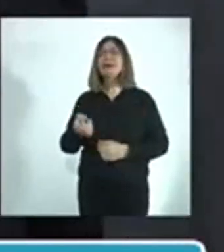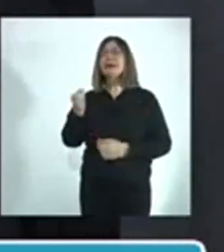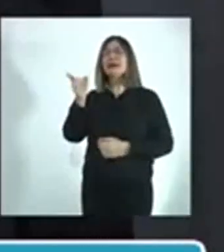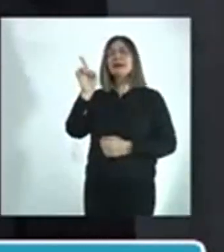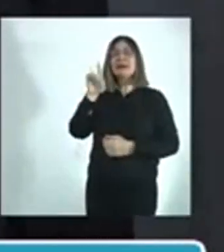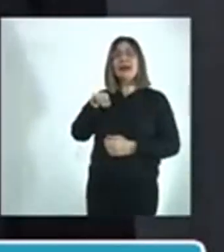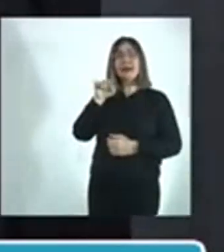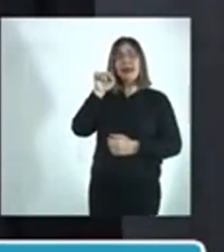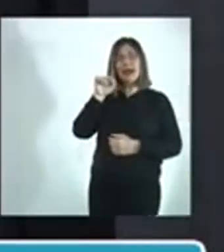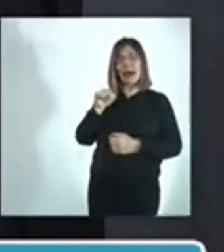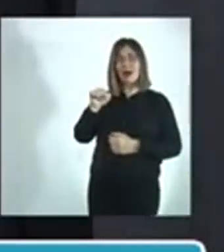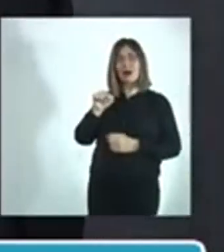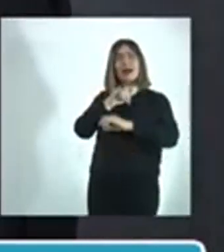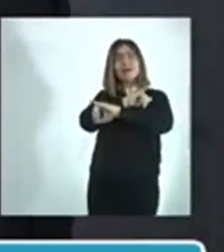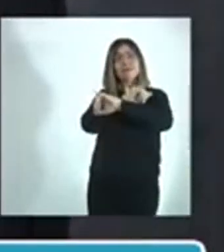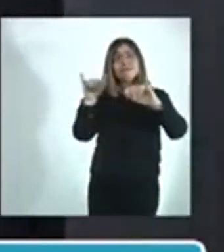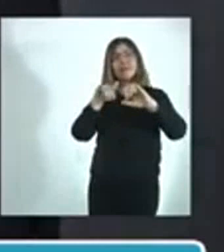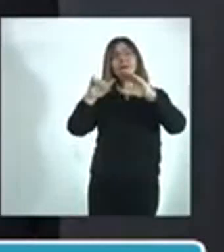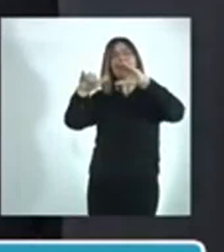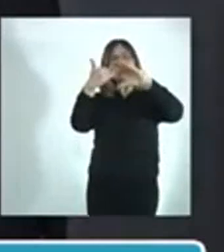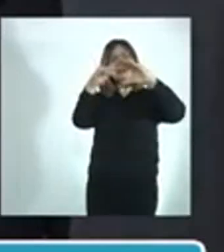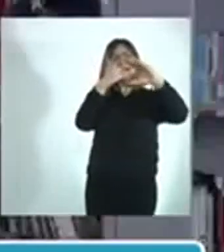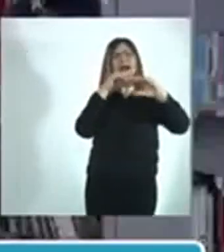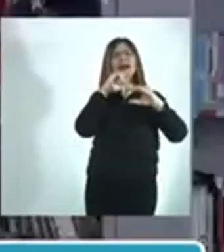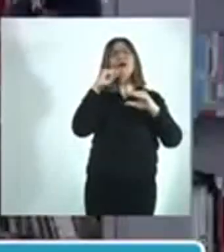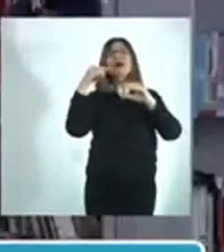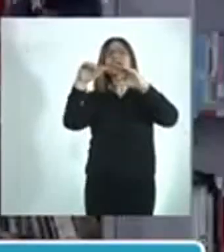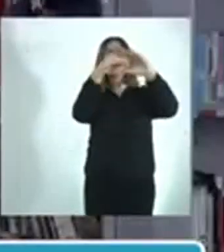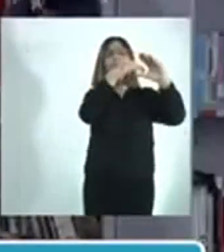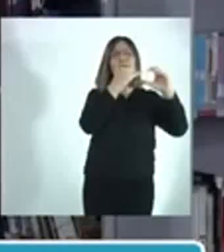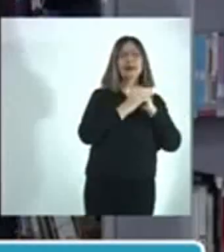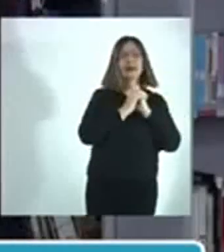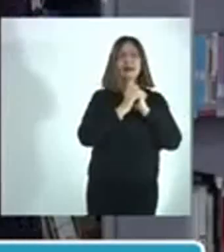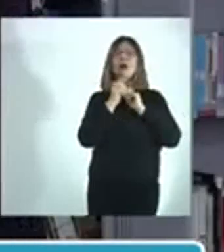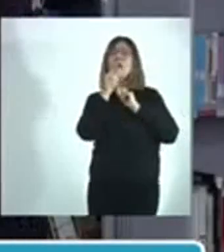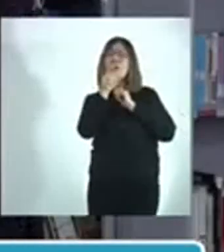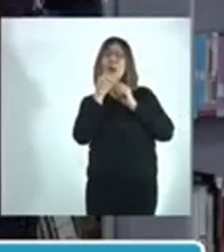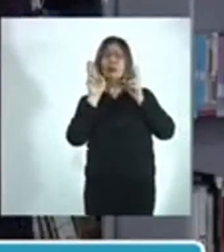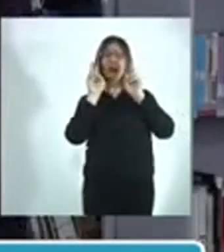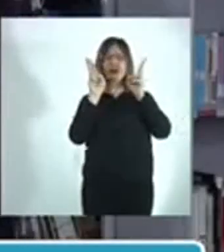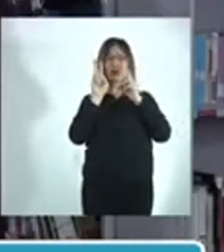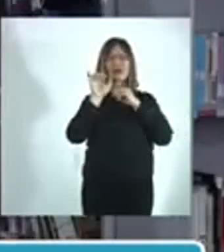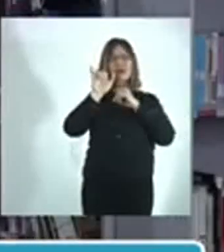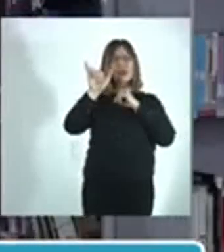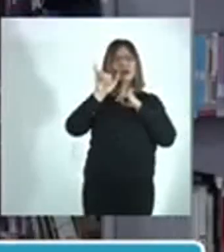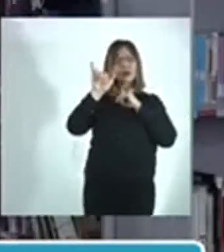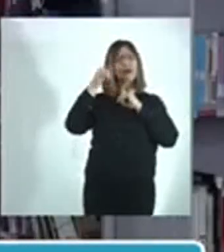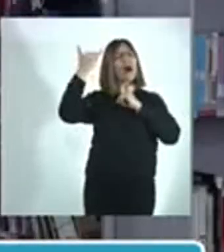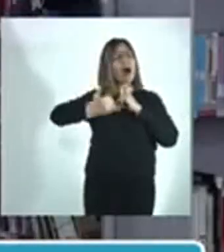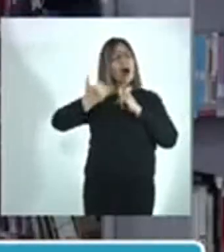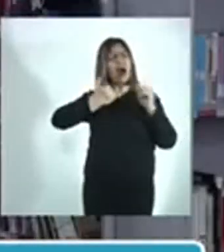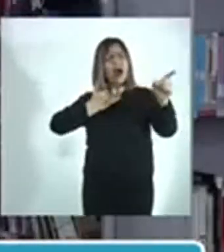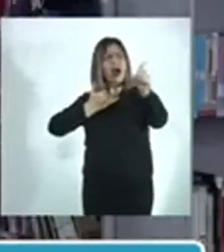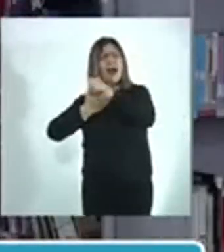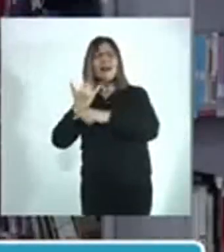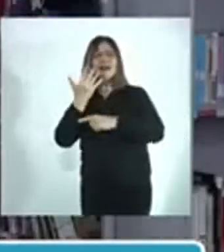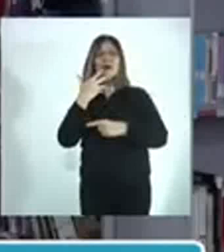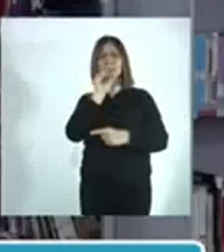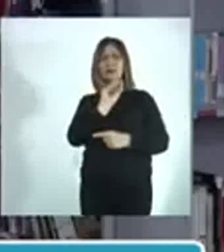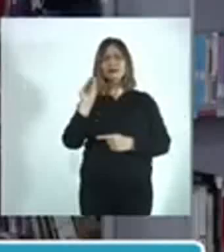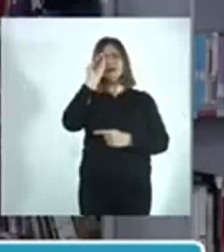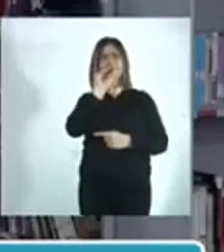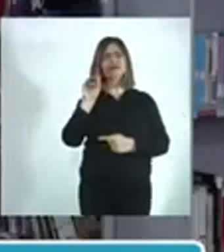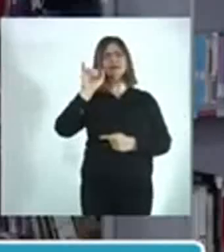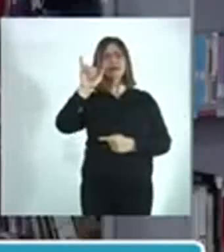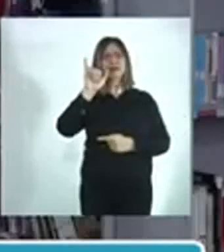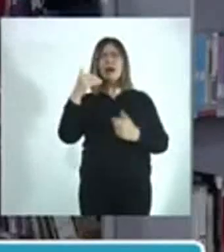a invitar a que sigan enviando sus mensajes. ¿Cuántos docentes tienen su canal de YouTube? Son muchos. Muchos, muchos. También hay muchos docentes youtubers, ¿eh?, en la